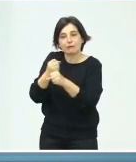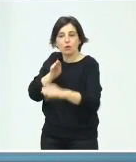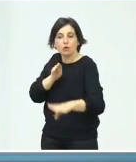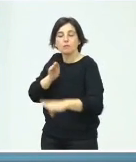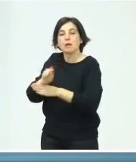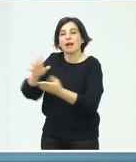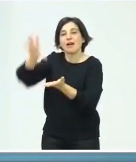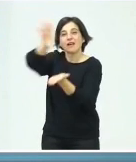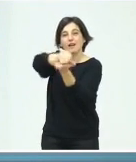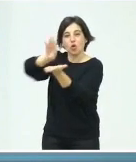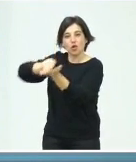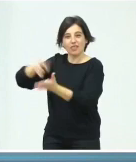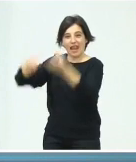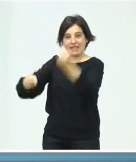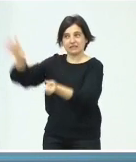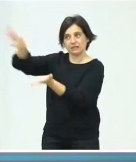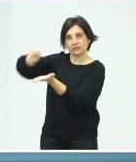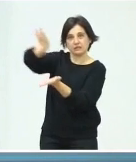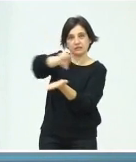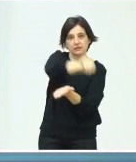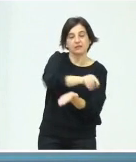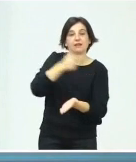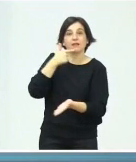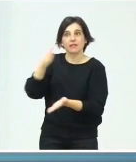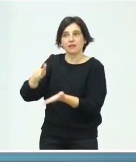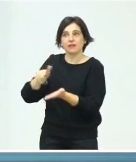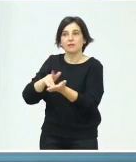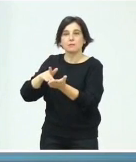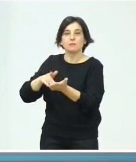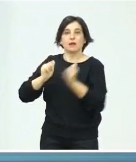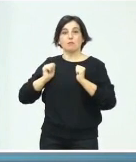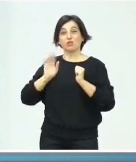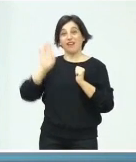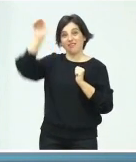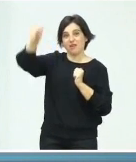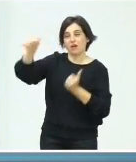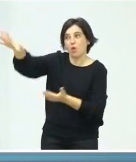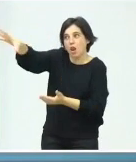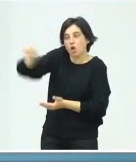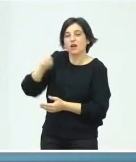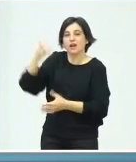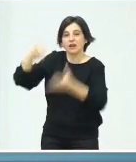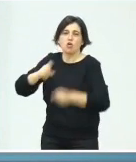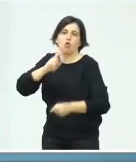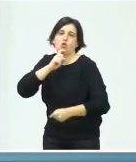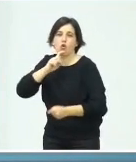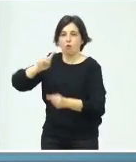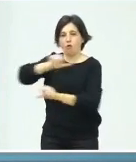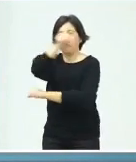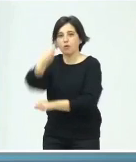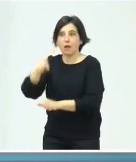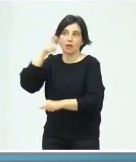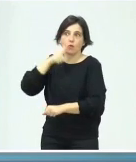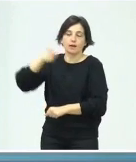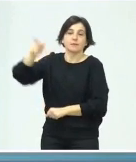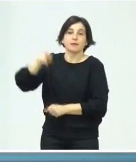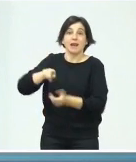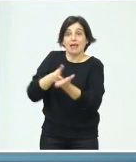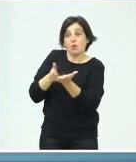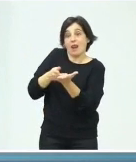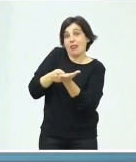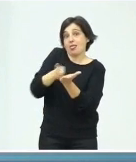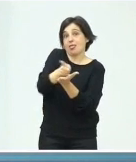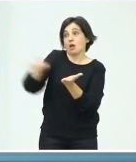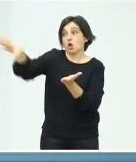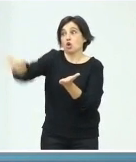la recogida de leche. Explotaciones en zonas de montaña alejadas de las líneas de